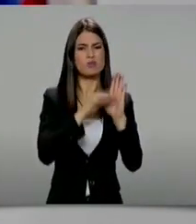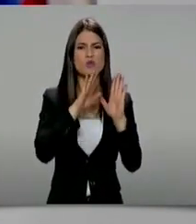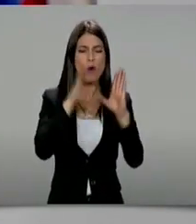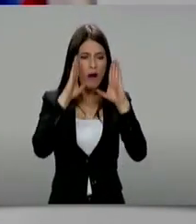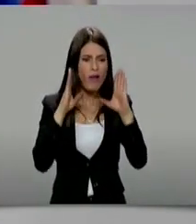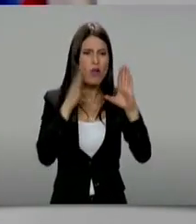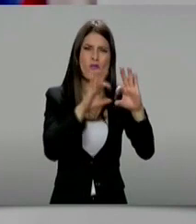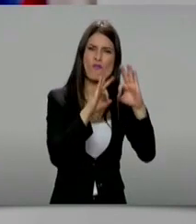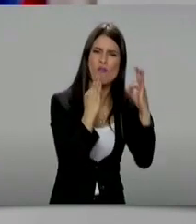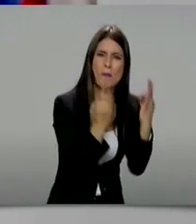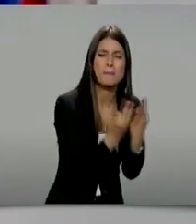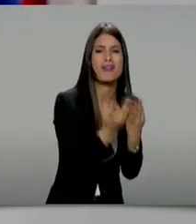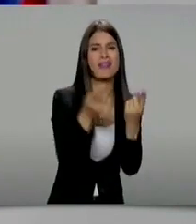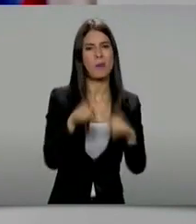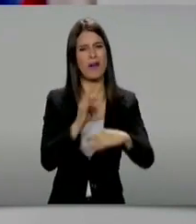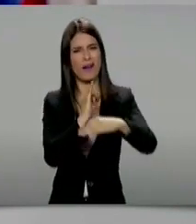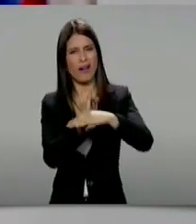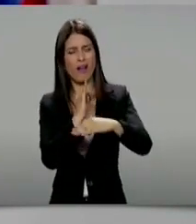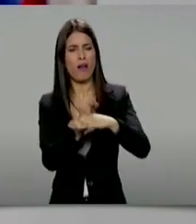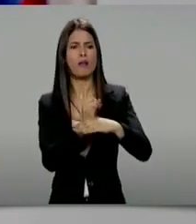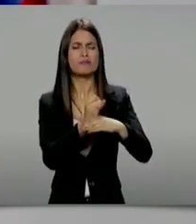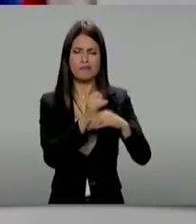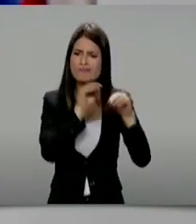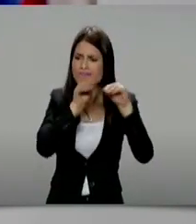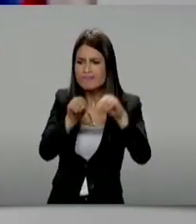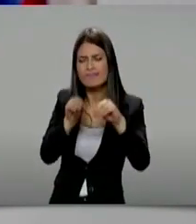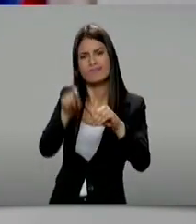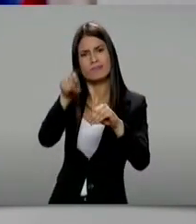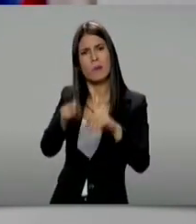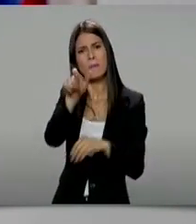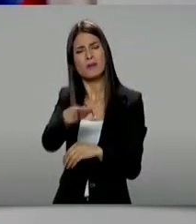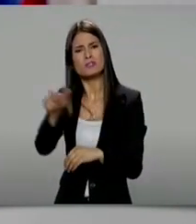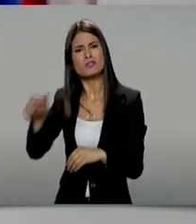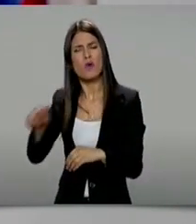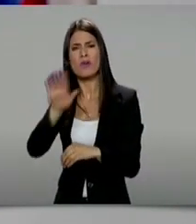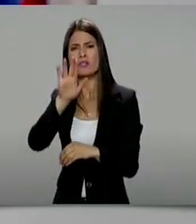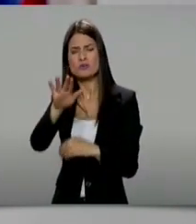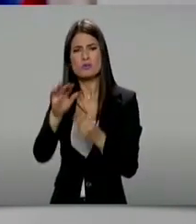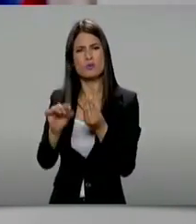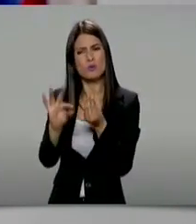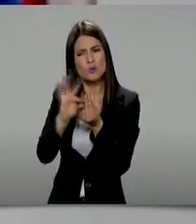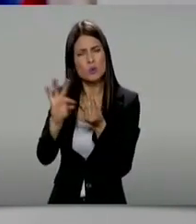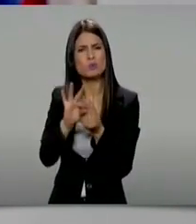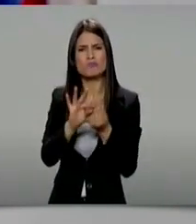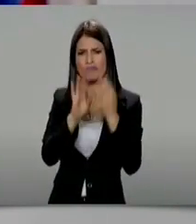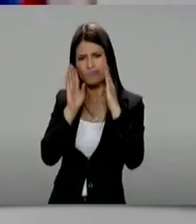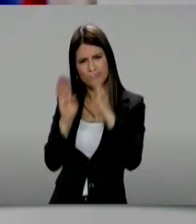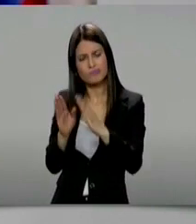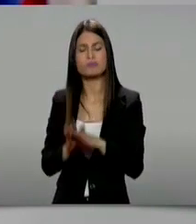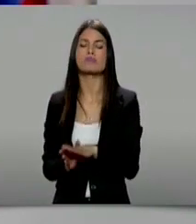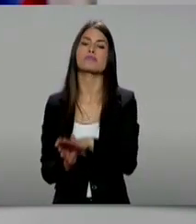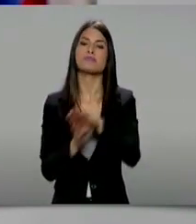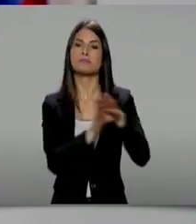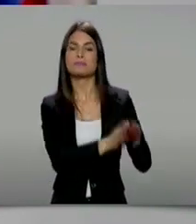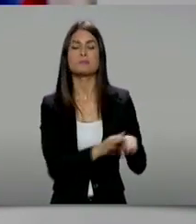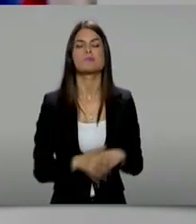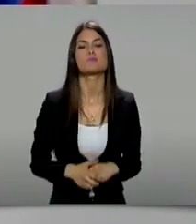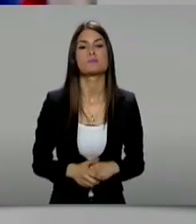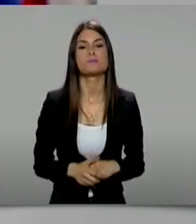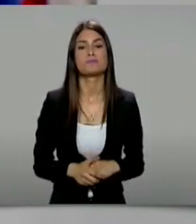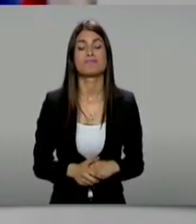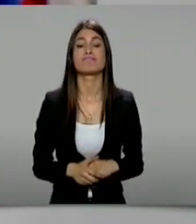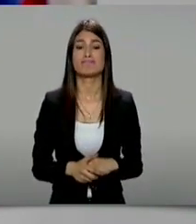de incorporar todo el acuerdo al bloque de constitucionalidad generó mucho